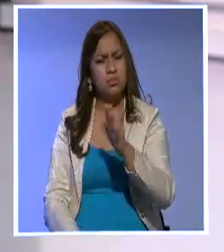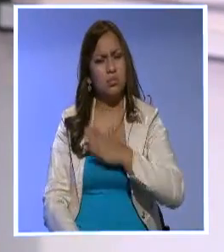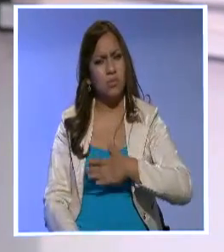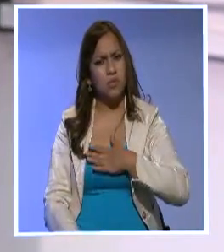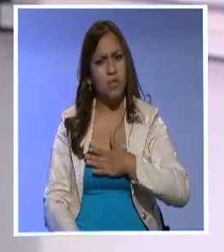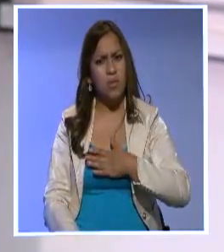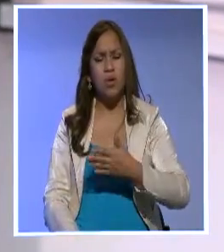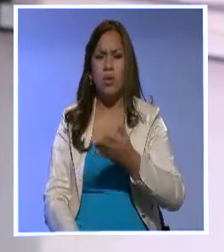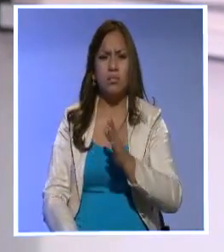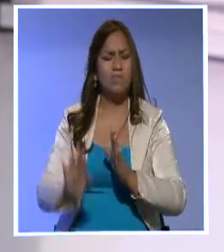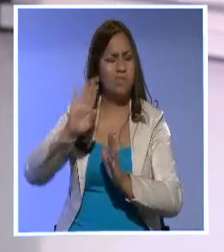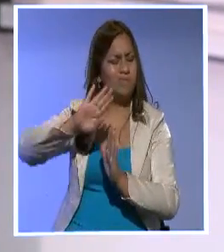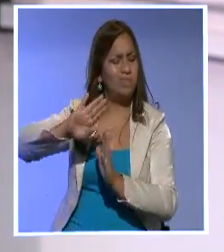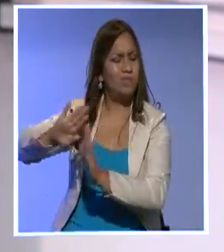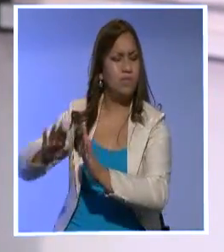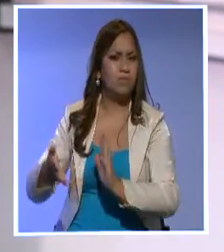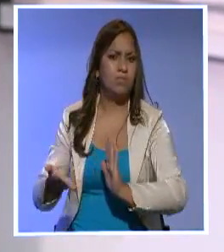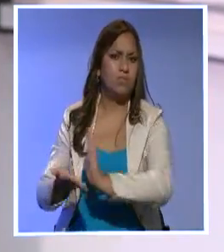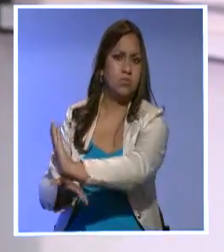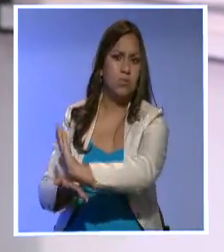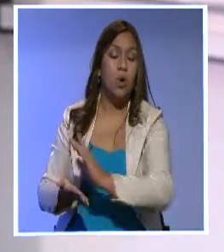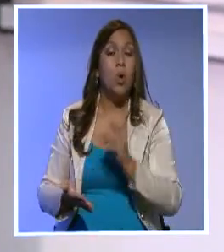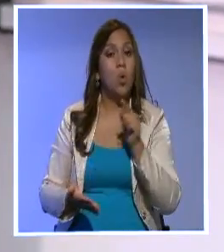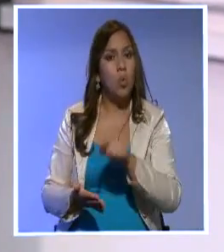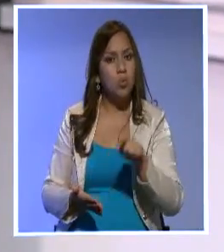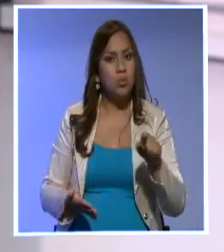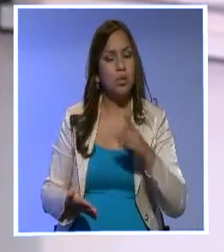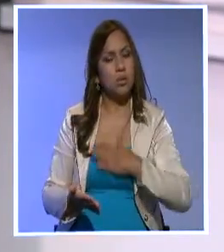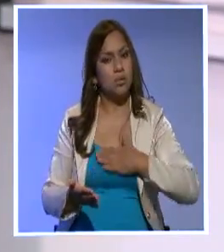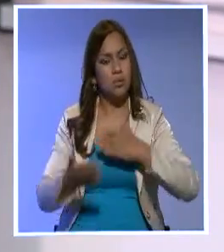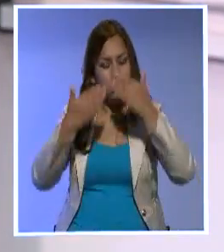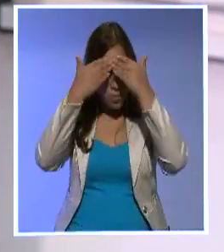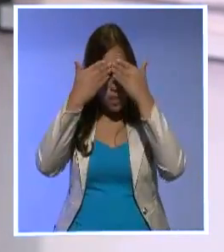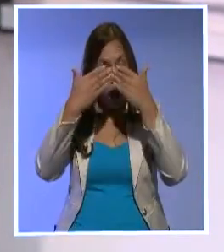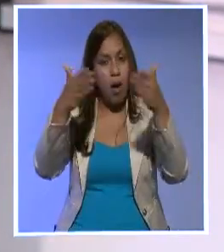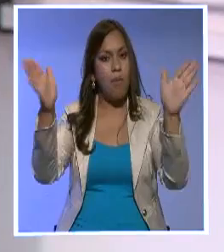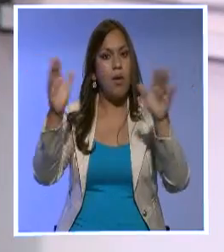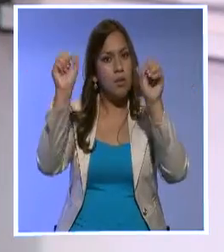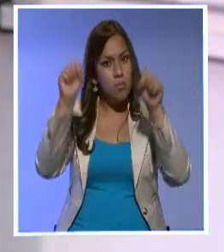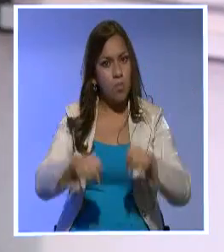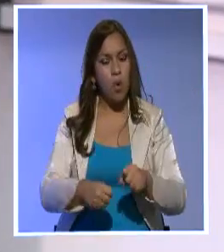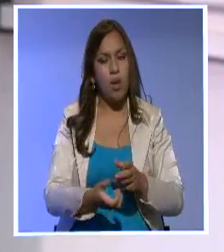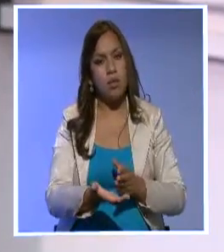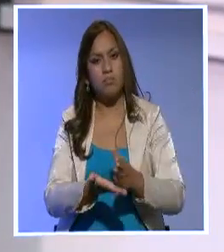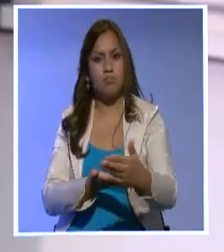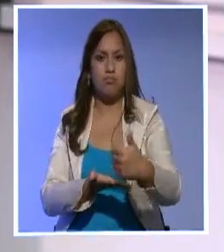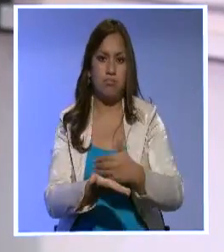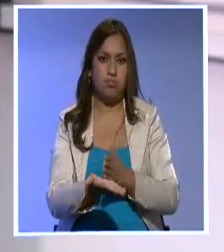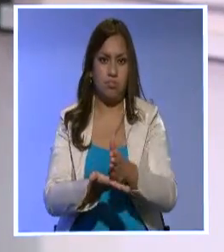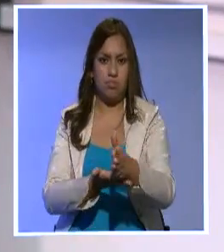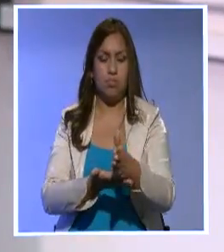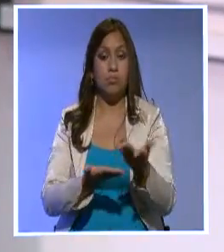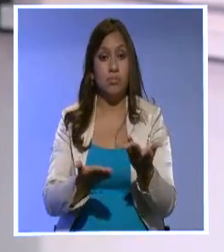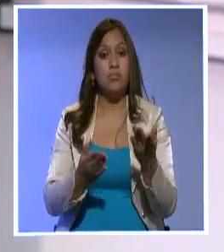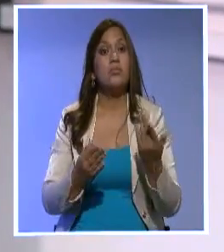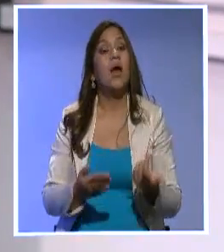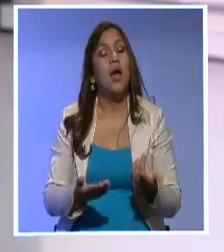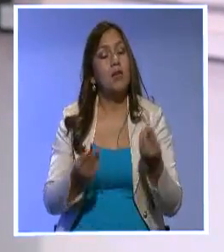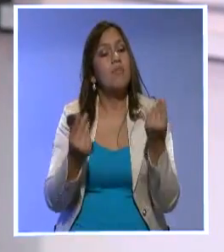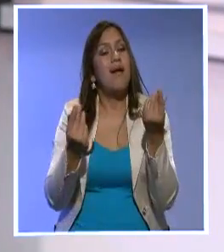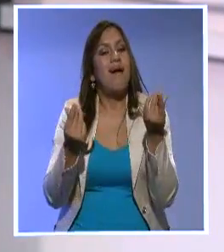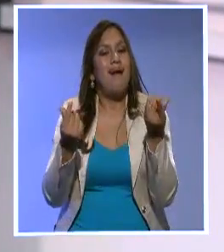mejor y el mayor beneficio para que todas y todos pongan podamos tener más acceso no sólo en cantidad sino en calidad